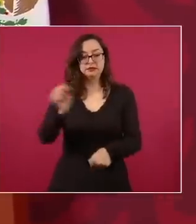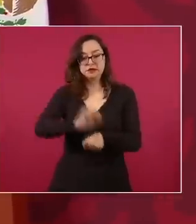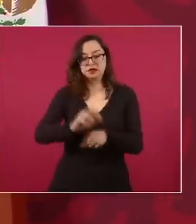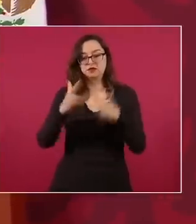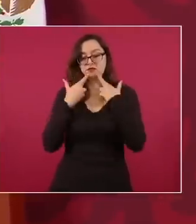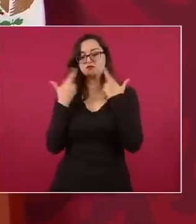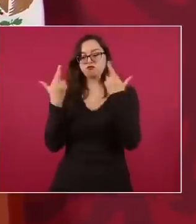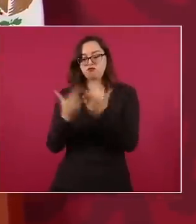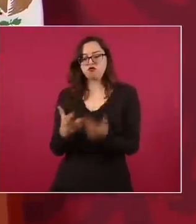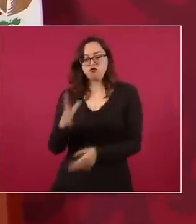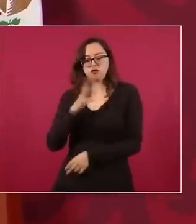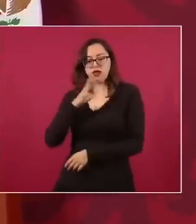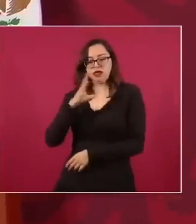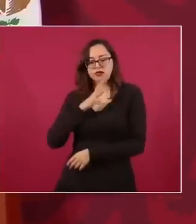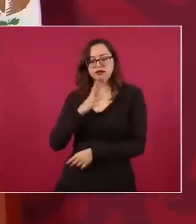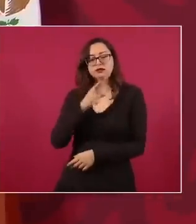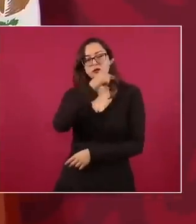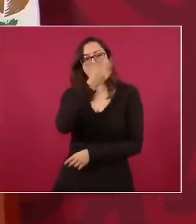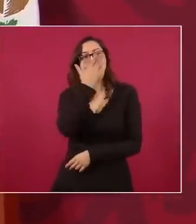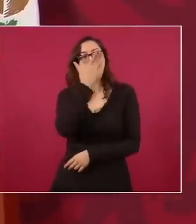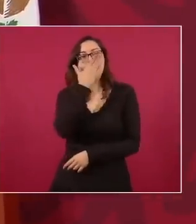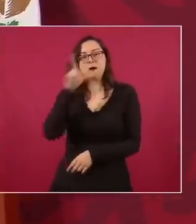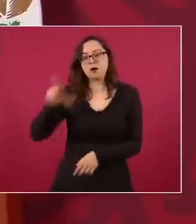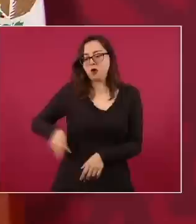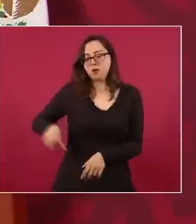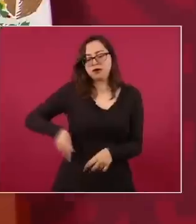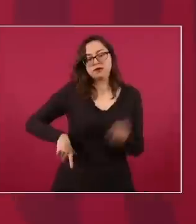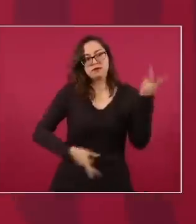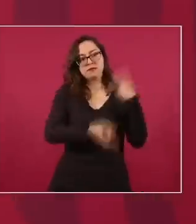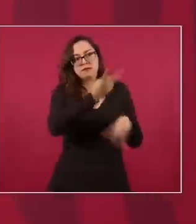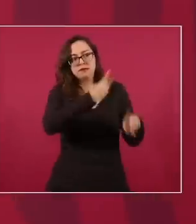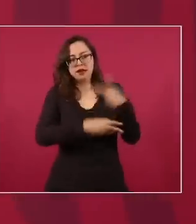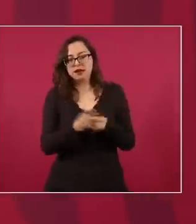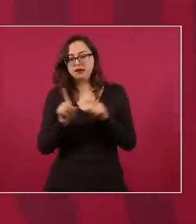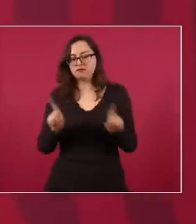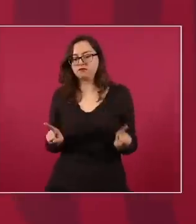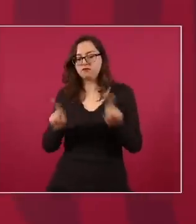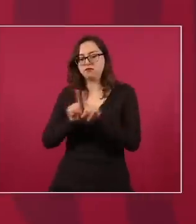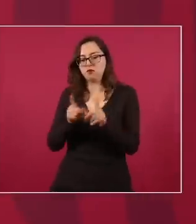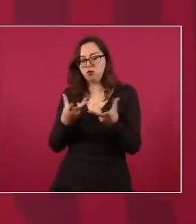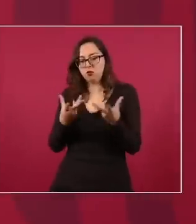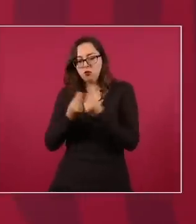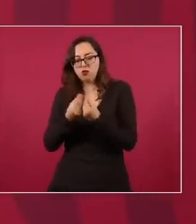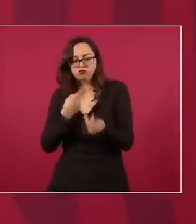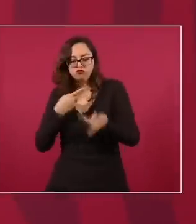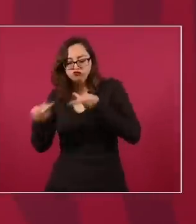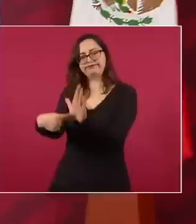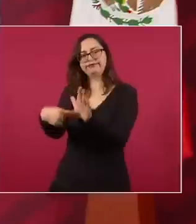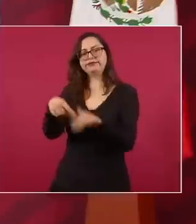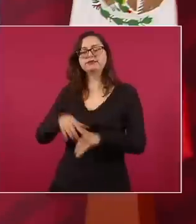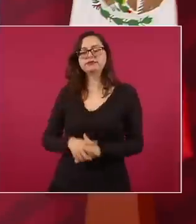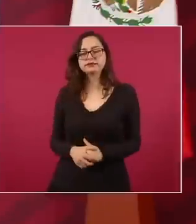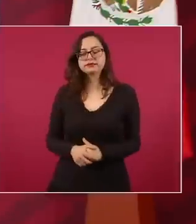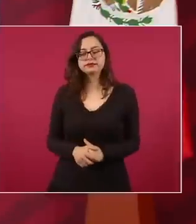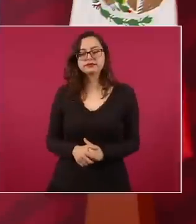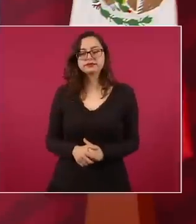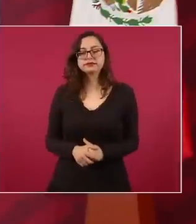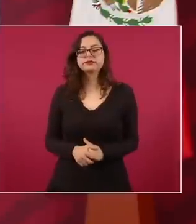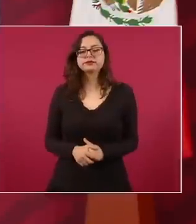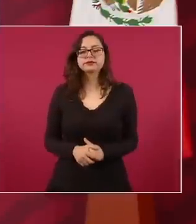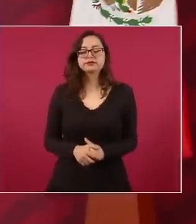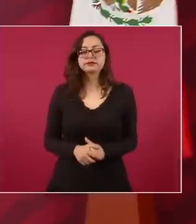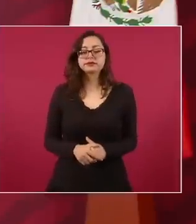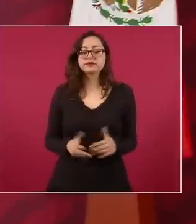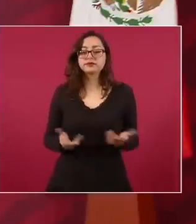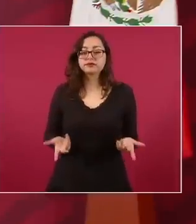el gobernador de Sonora, que ha estado promoviendo mucho lo de este plan, y no